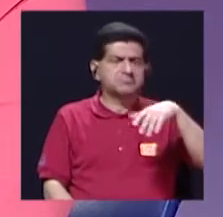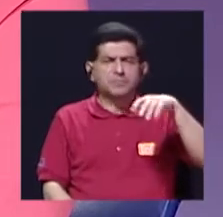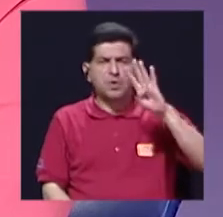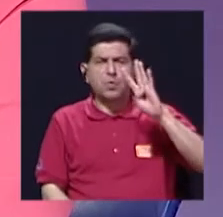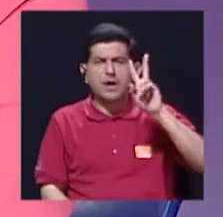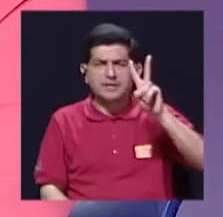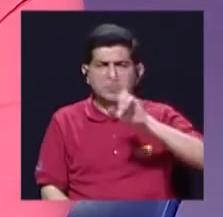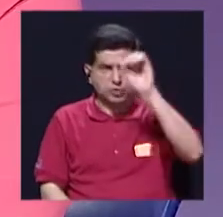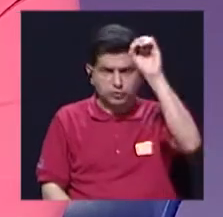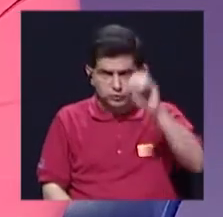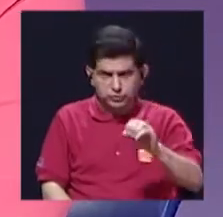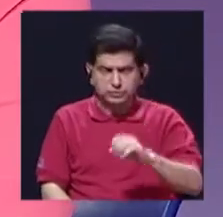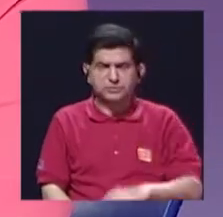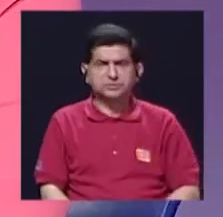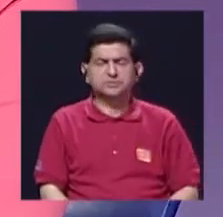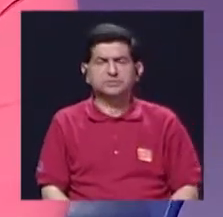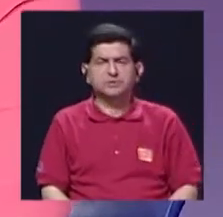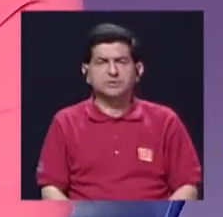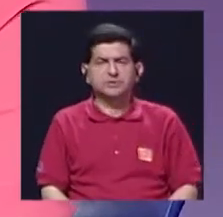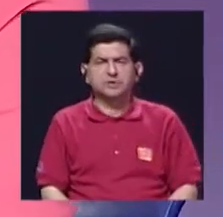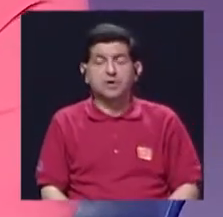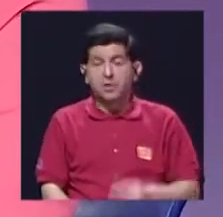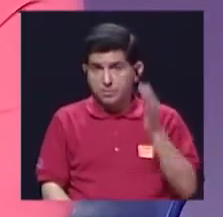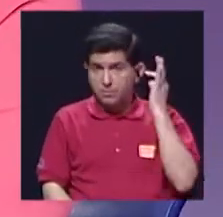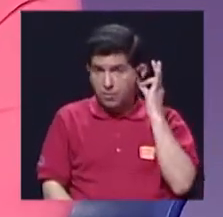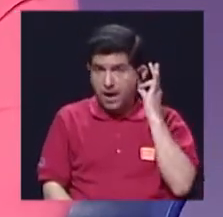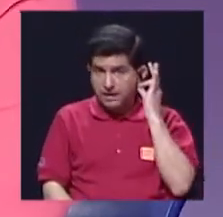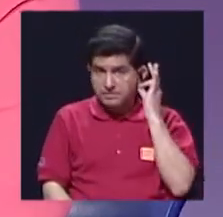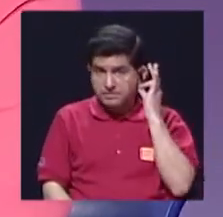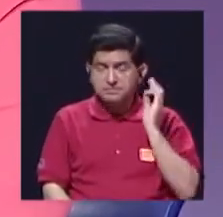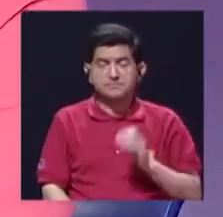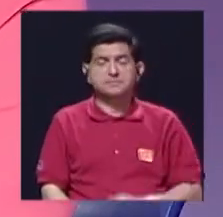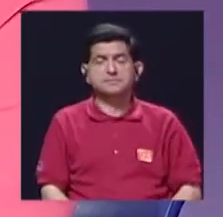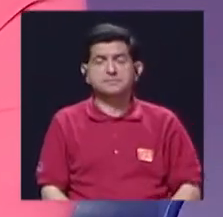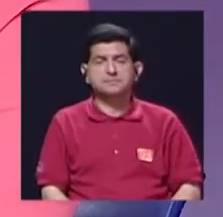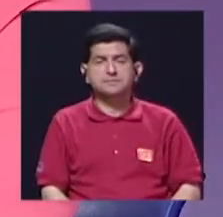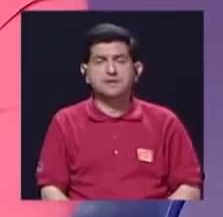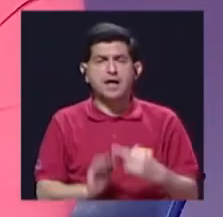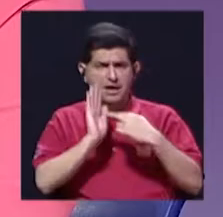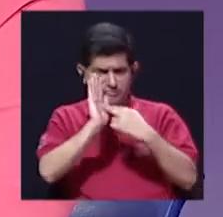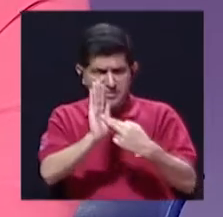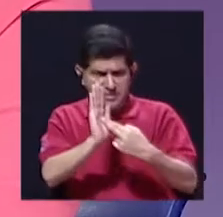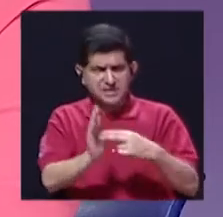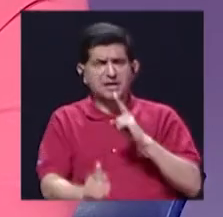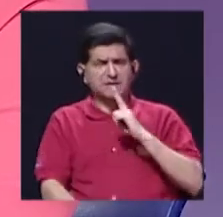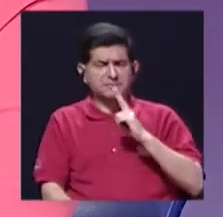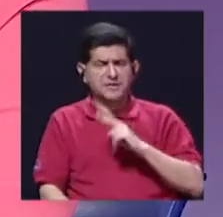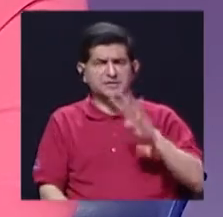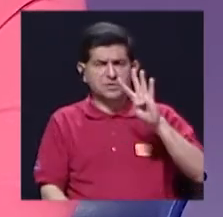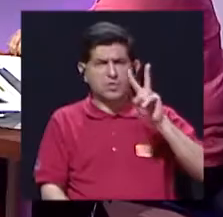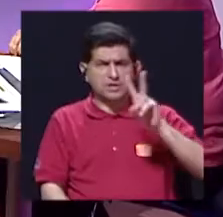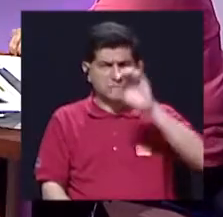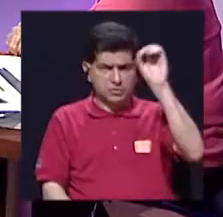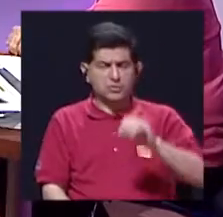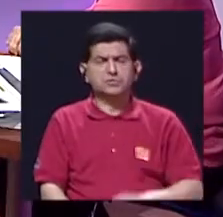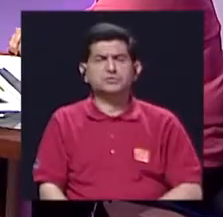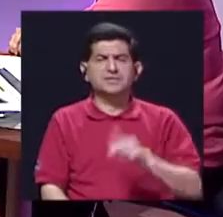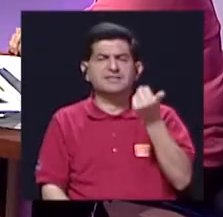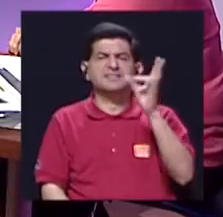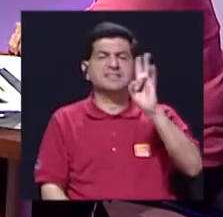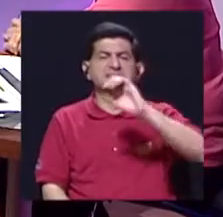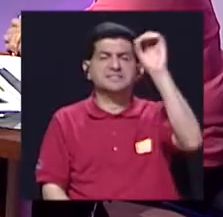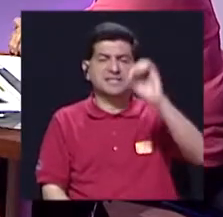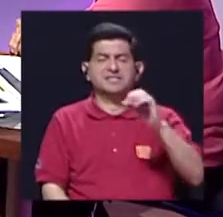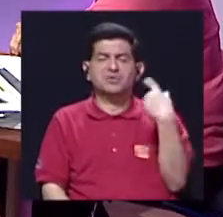42%. El 42% son mujeres. Uh-huh. ¿Está representado ese 42%? El